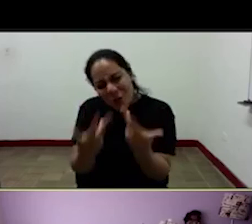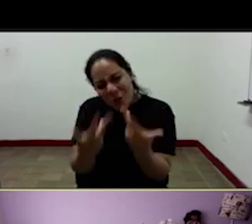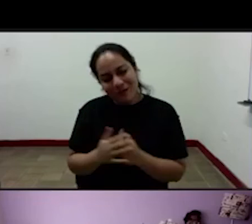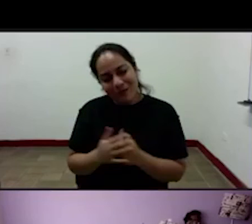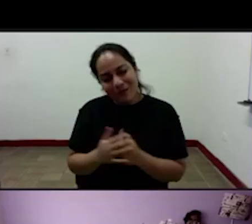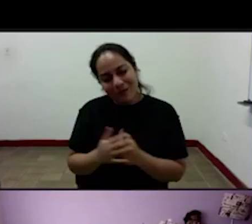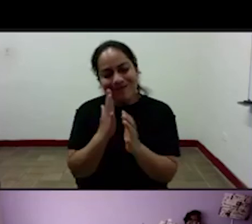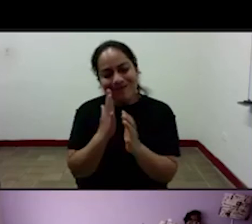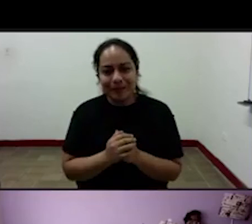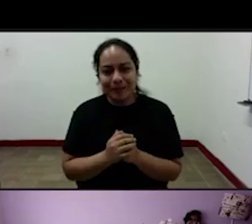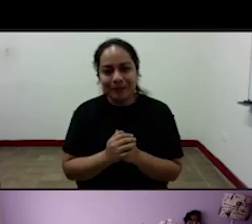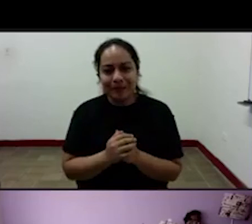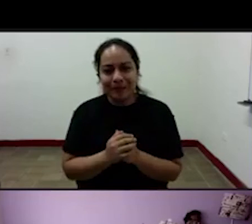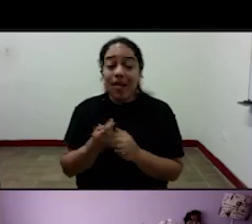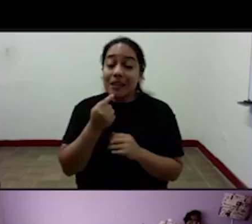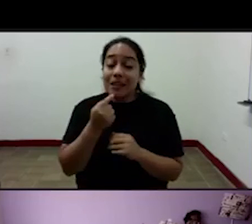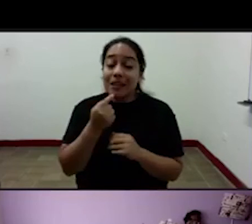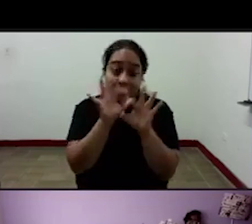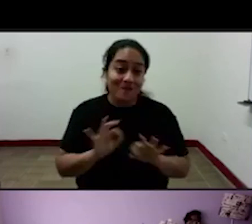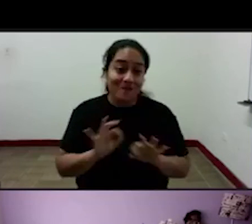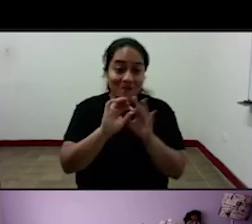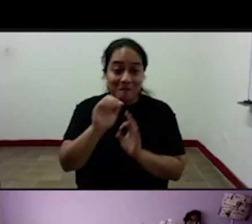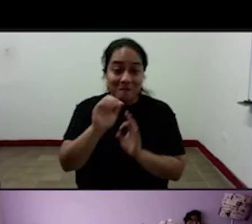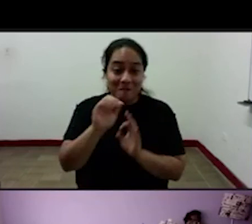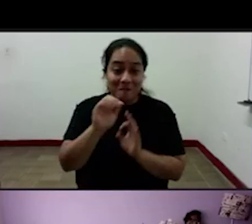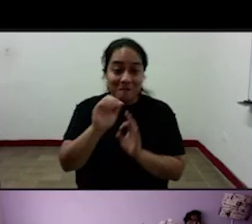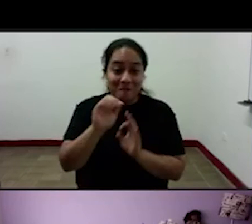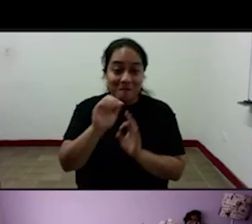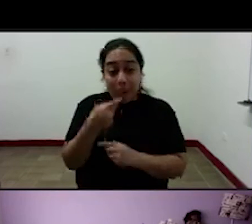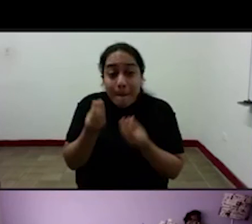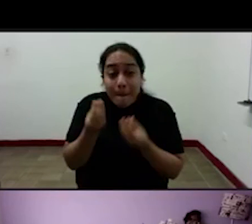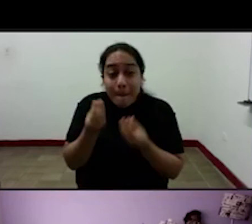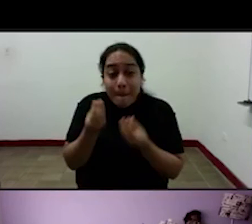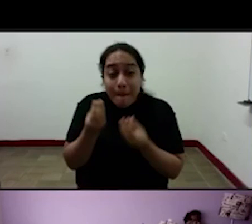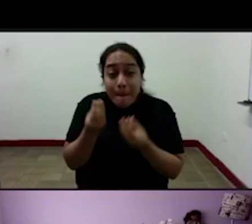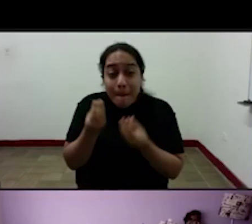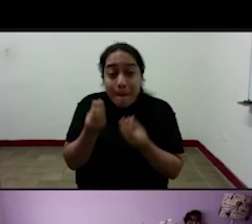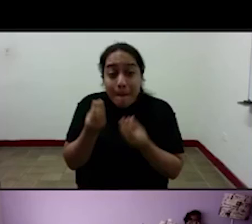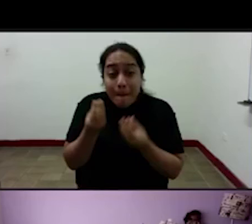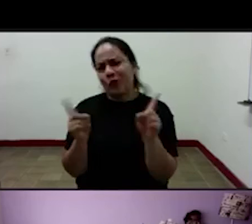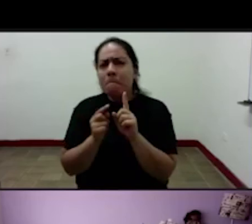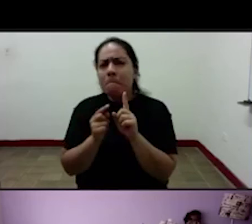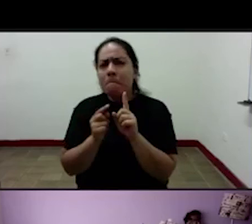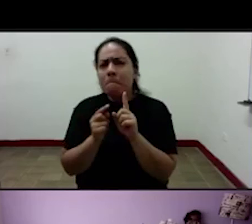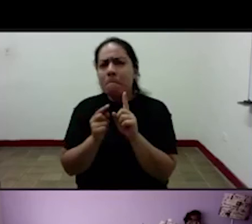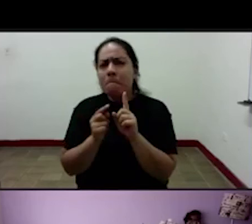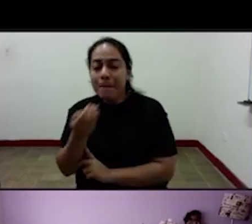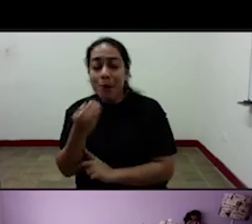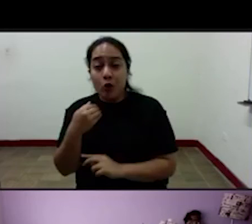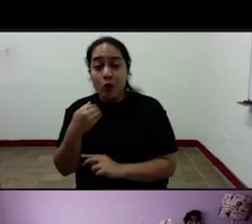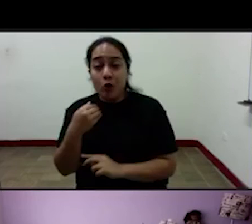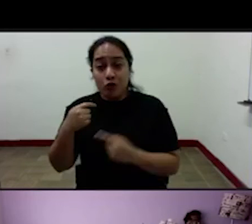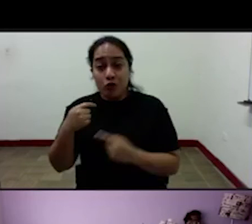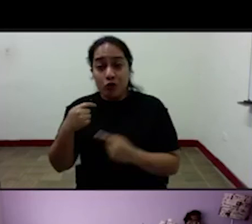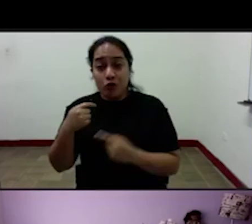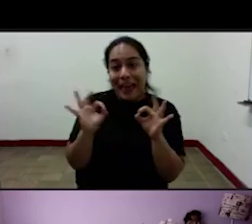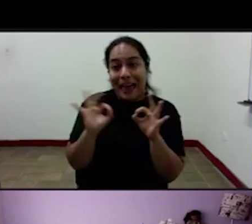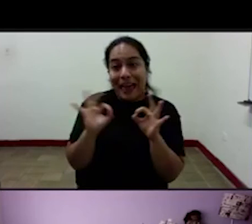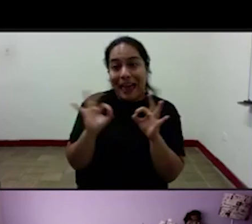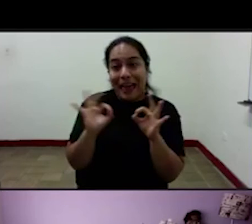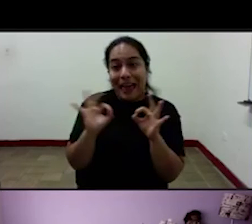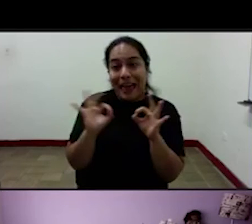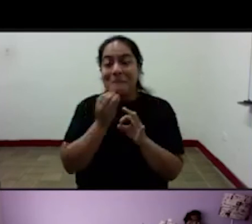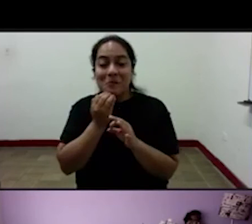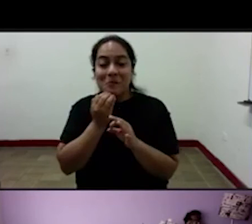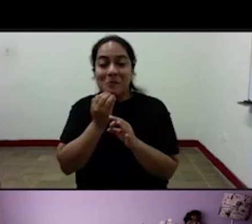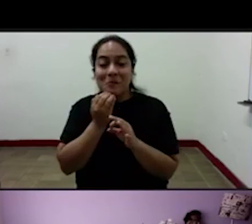Pues mira, fundamentalmente no mucho, pero evidentemente creo que no ha habido cambios